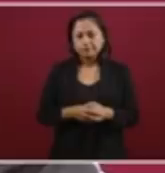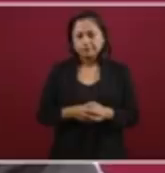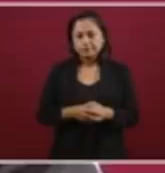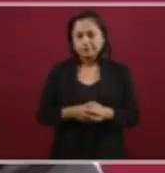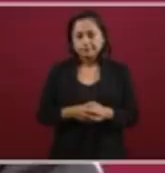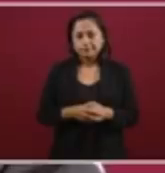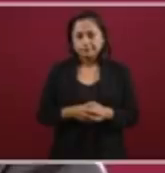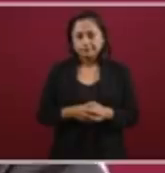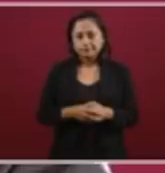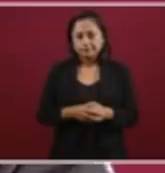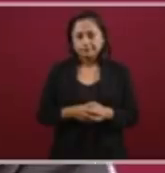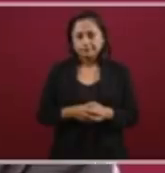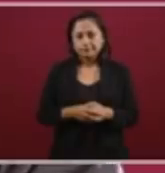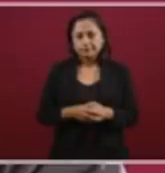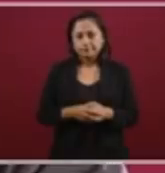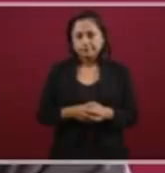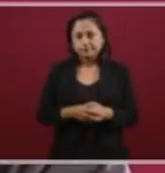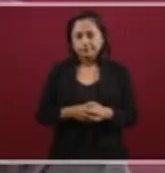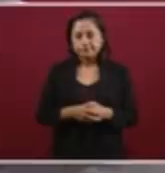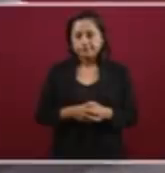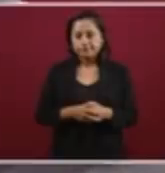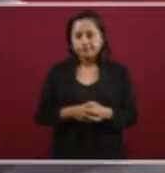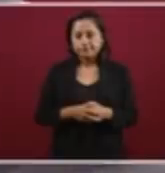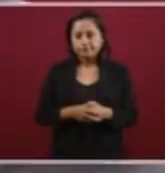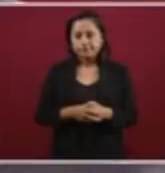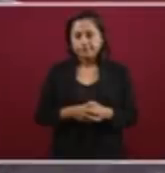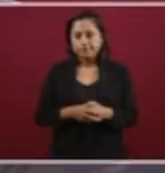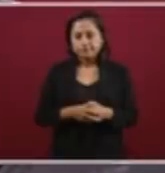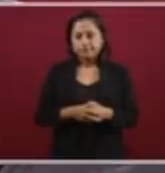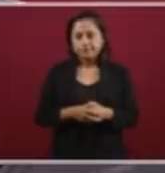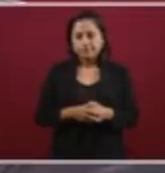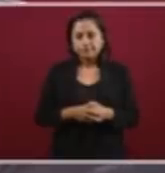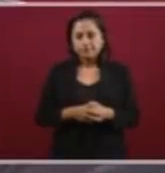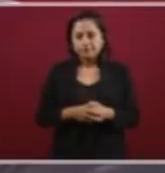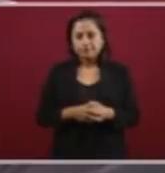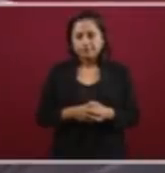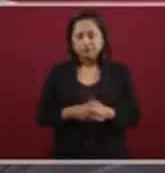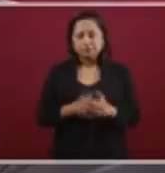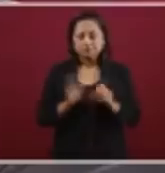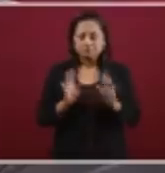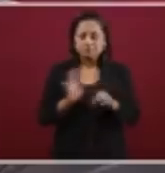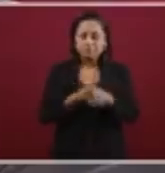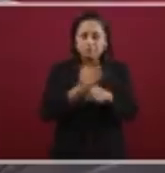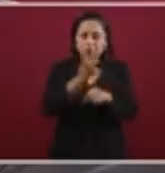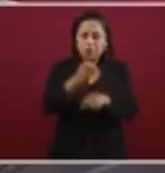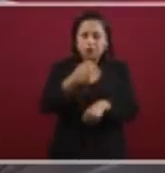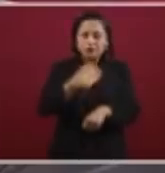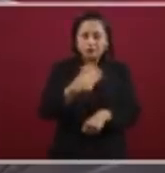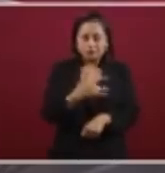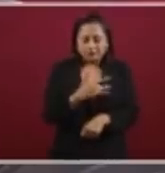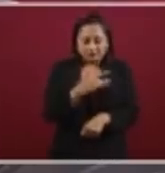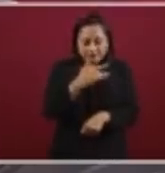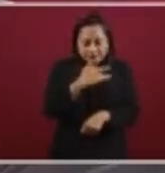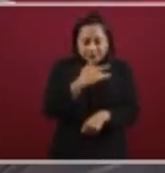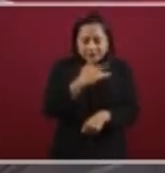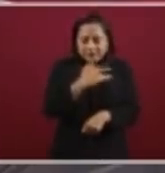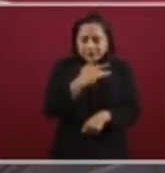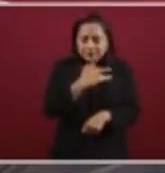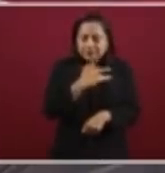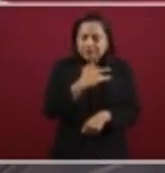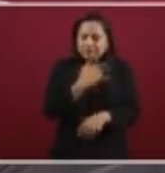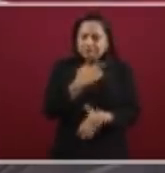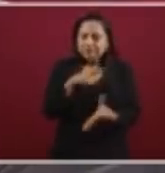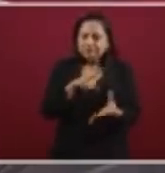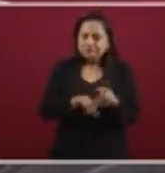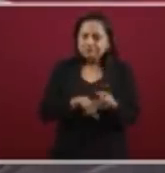pero eso no pierdo las esperanzas estoy optimista